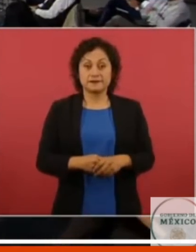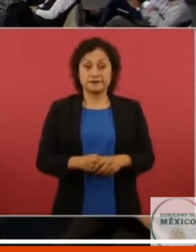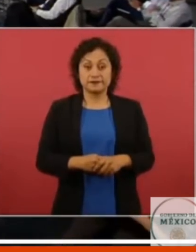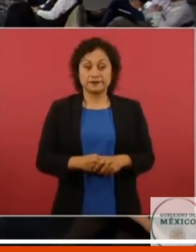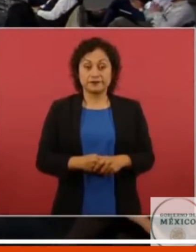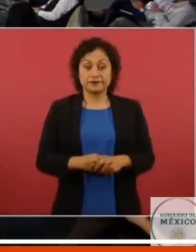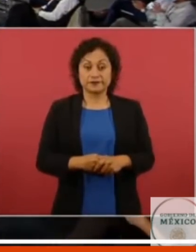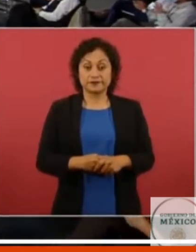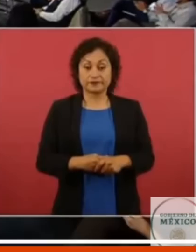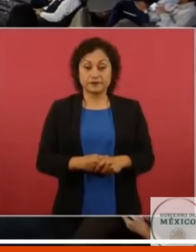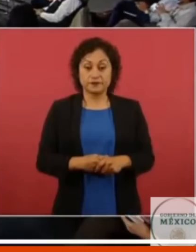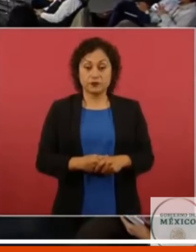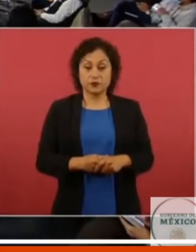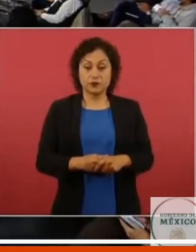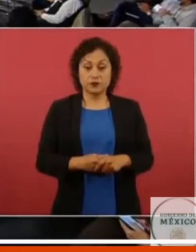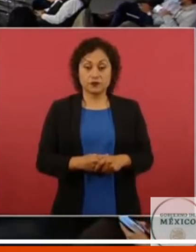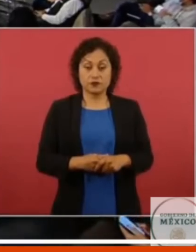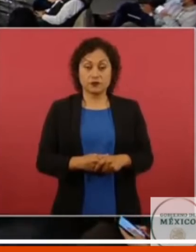ayer o antier.